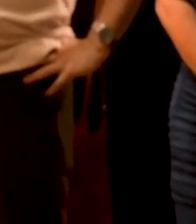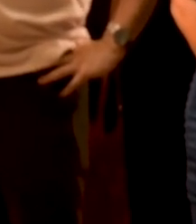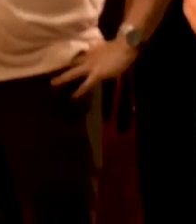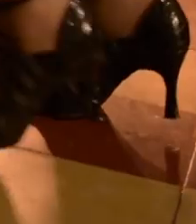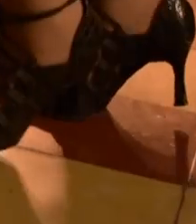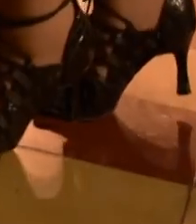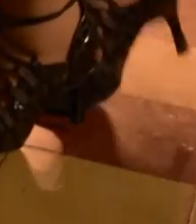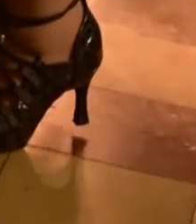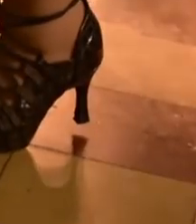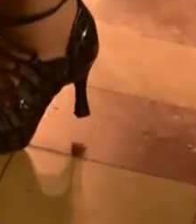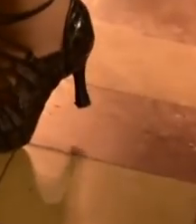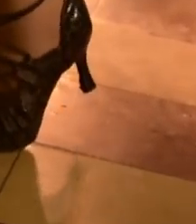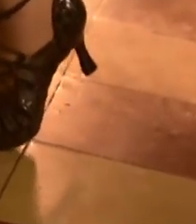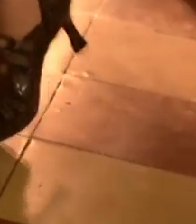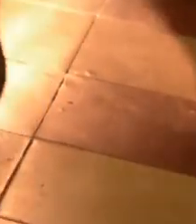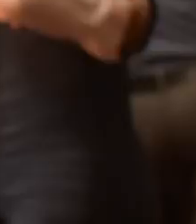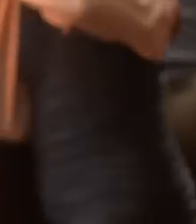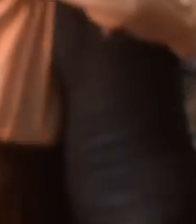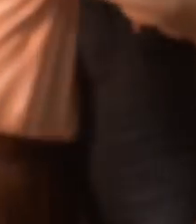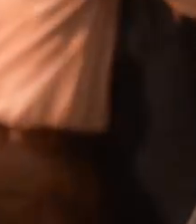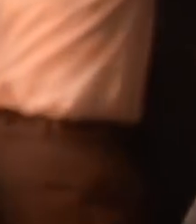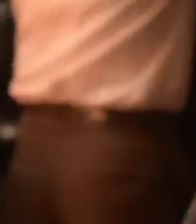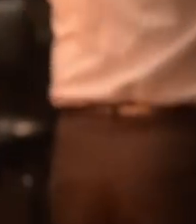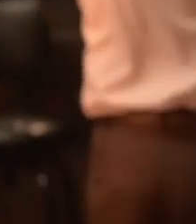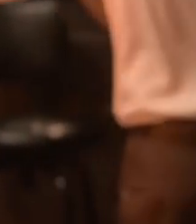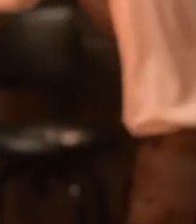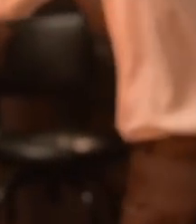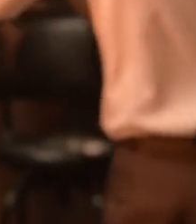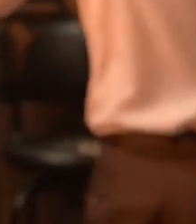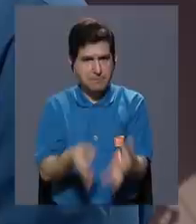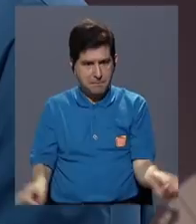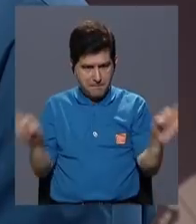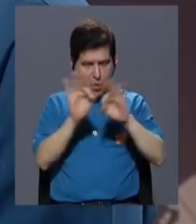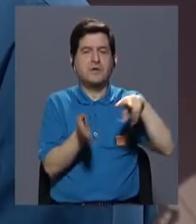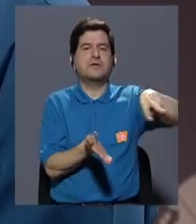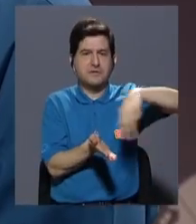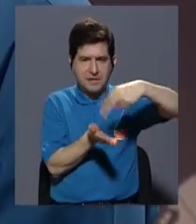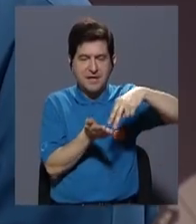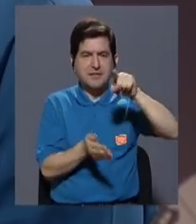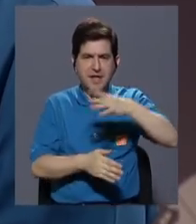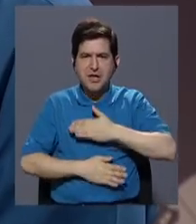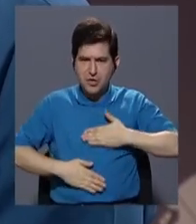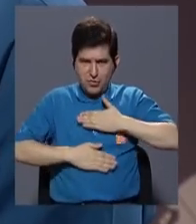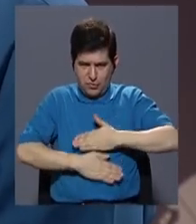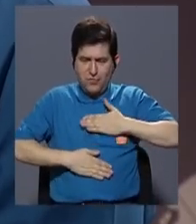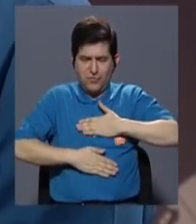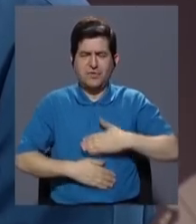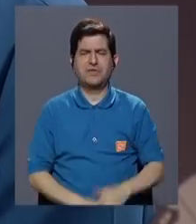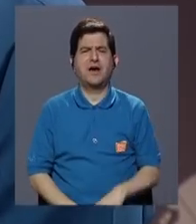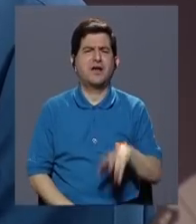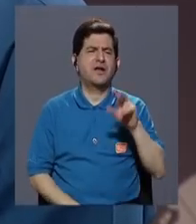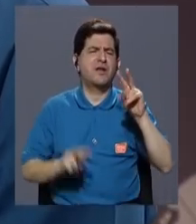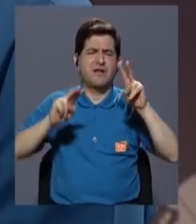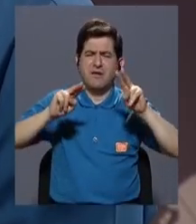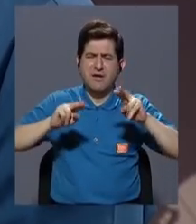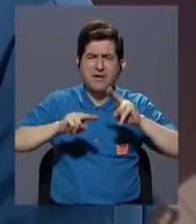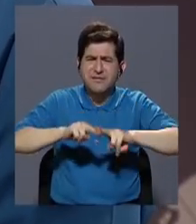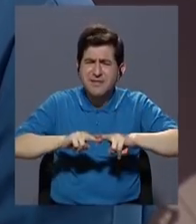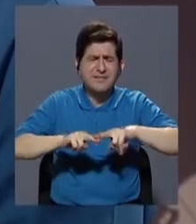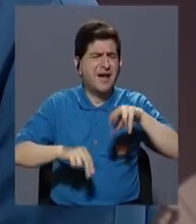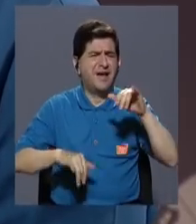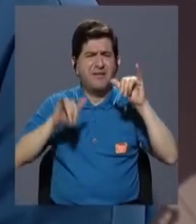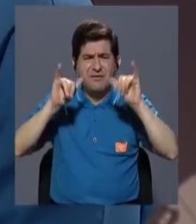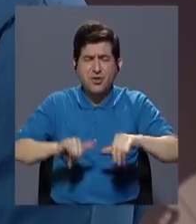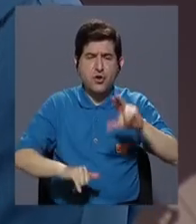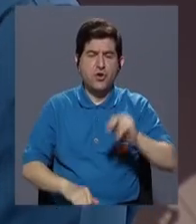apropiación de no importa que también bailes sino que lo importante es que bailar y que lo disfrutes y que lo disfrutes que no te quedes sentado porque muchas